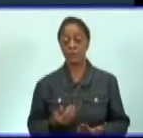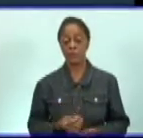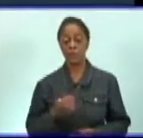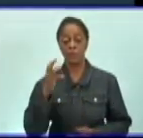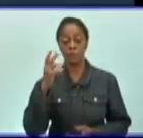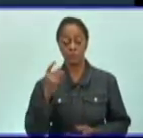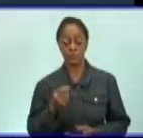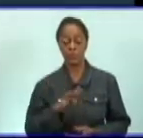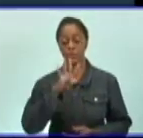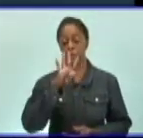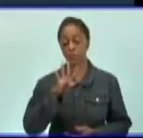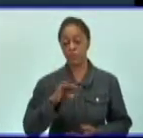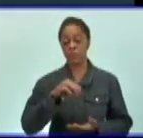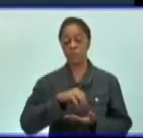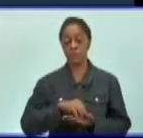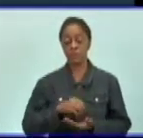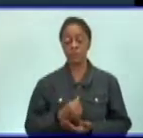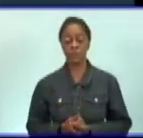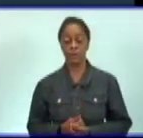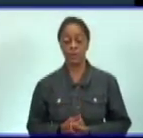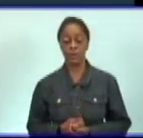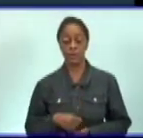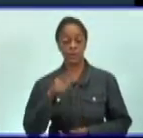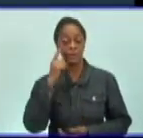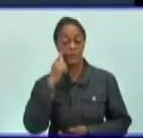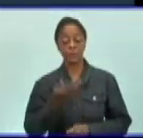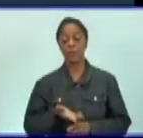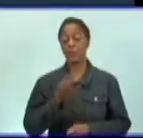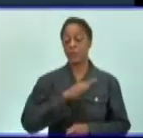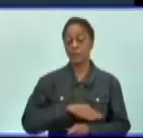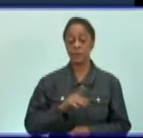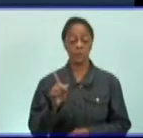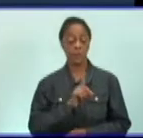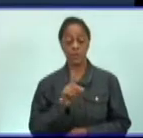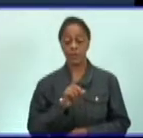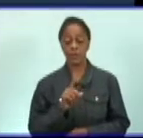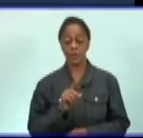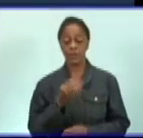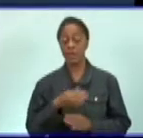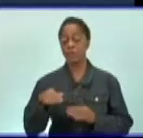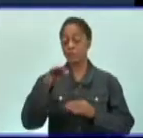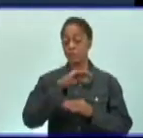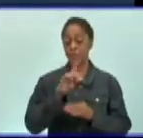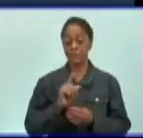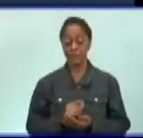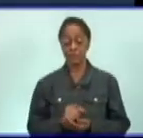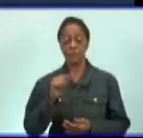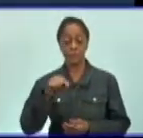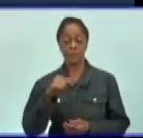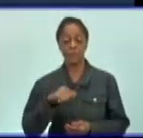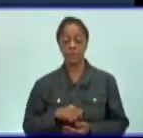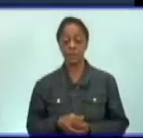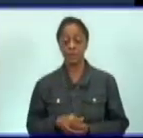números de cuatro lugares. Vimos en el anterior que no había ningún sobrepaso, pero aquí